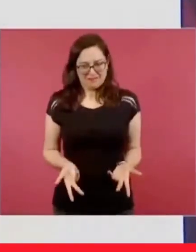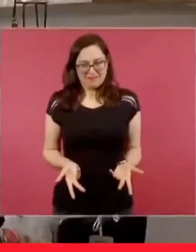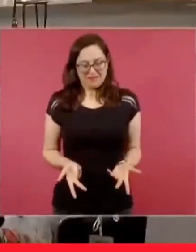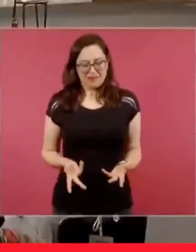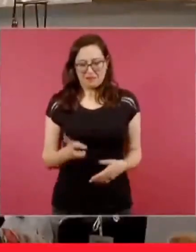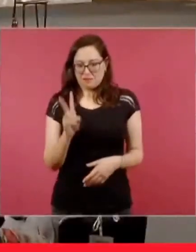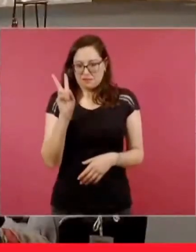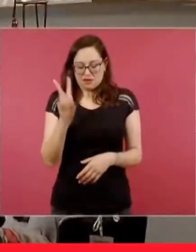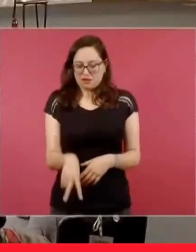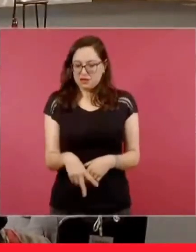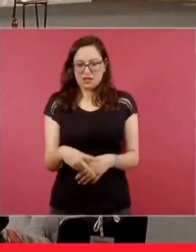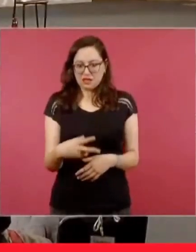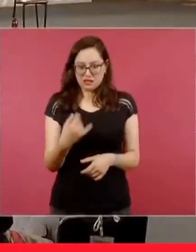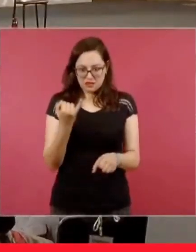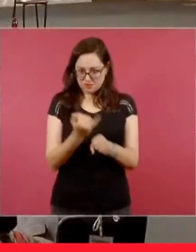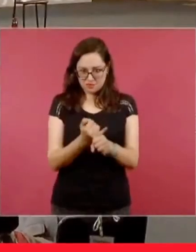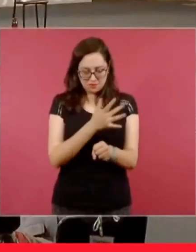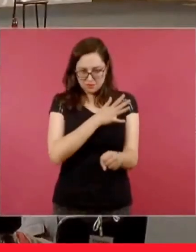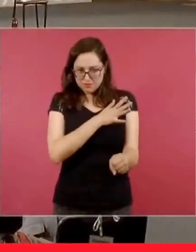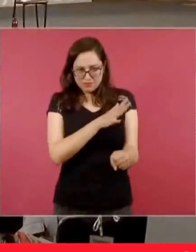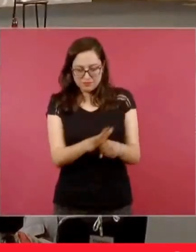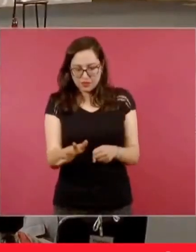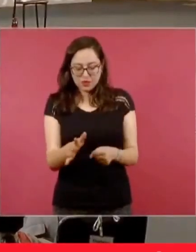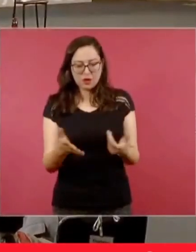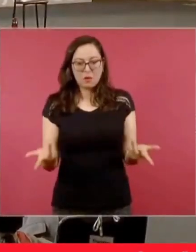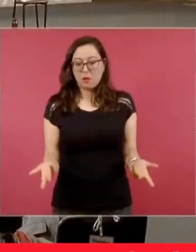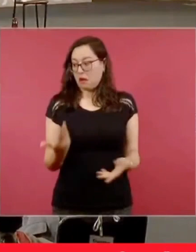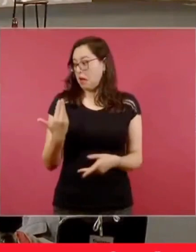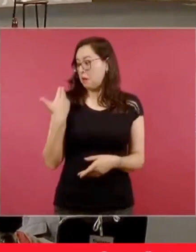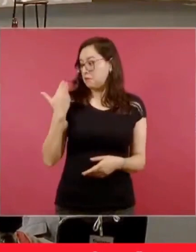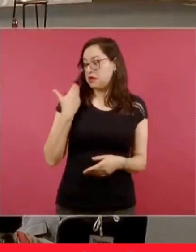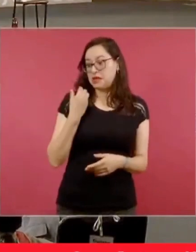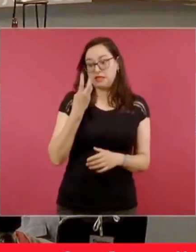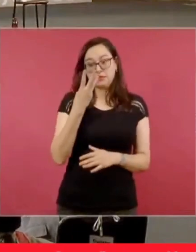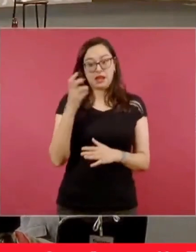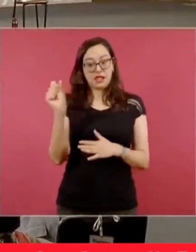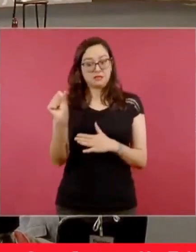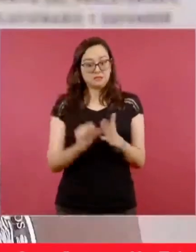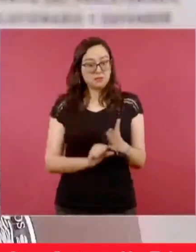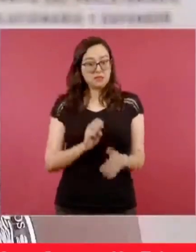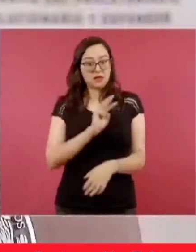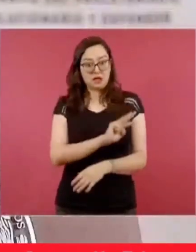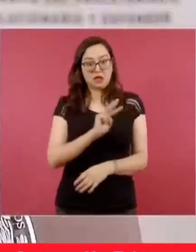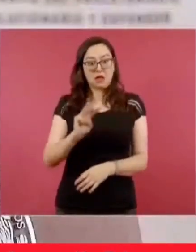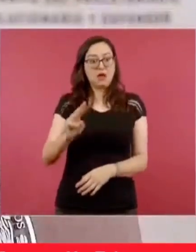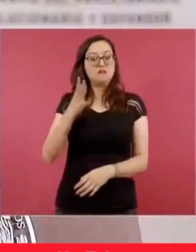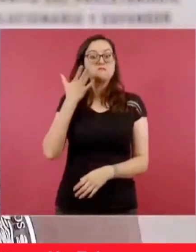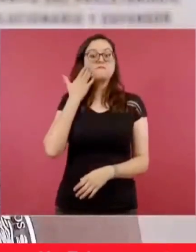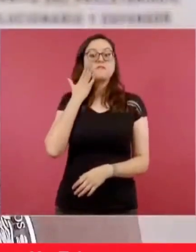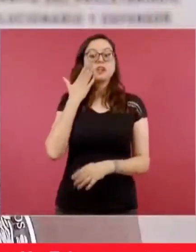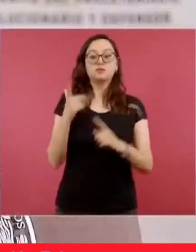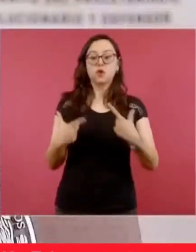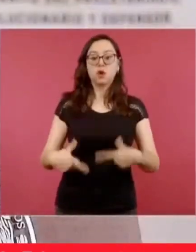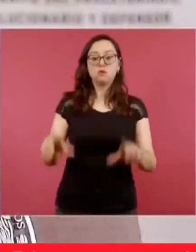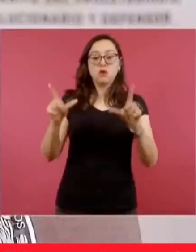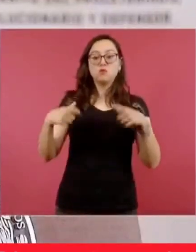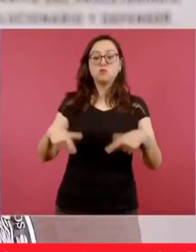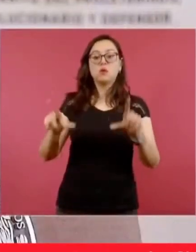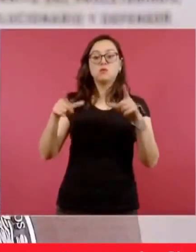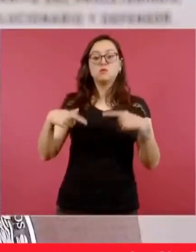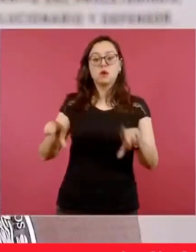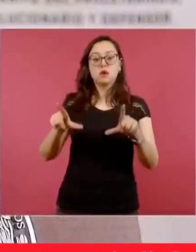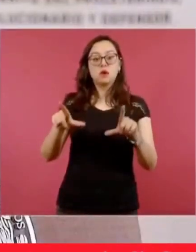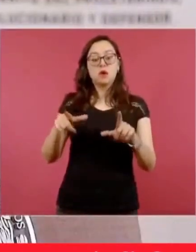bastante escandaloso. O sea, que creen estos sitios web para alojar a las